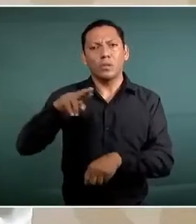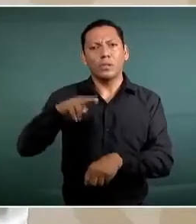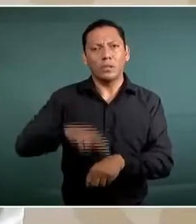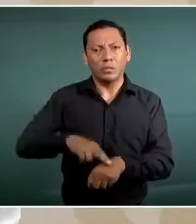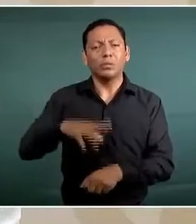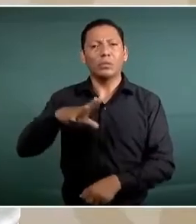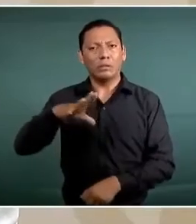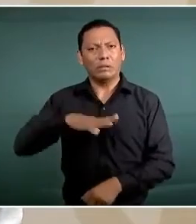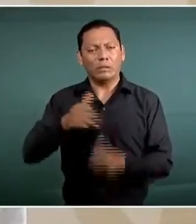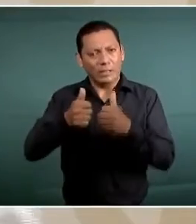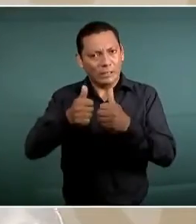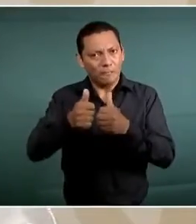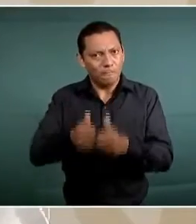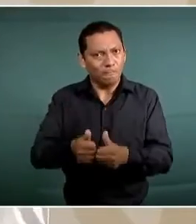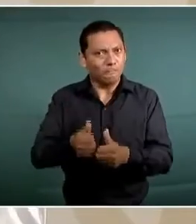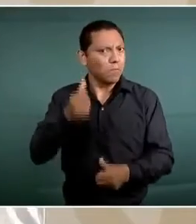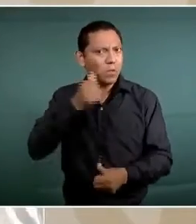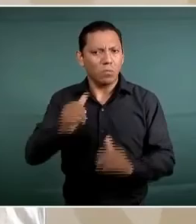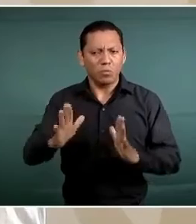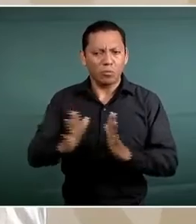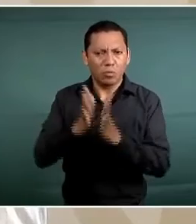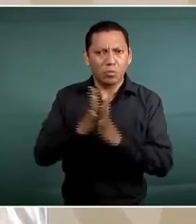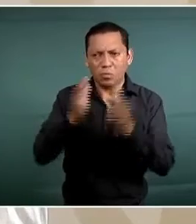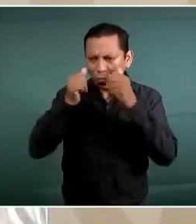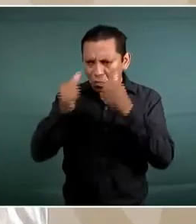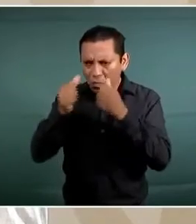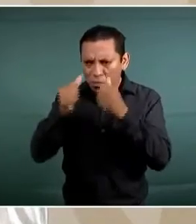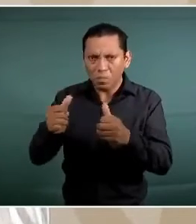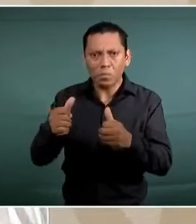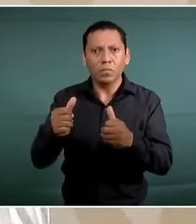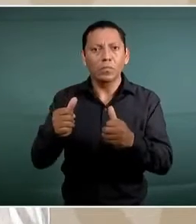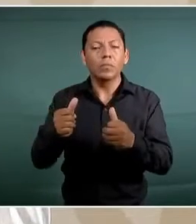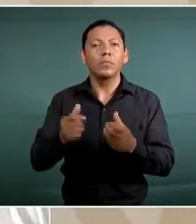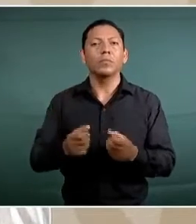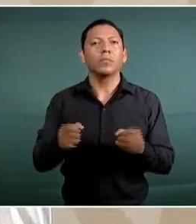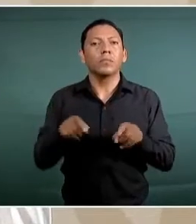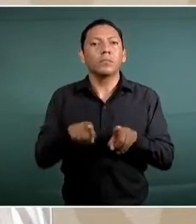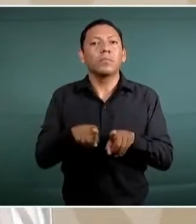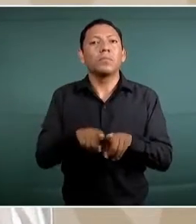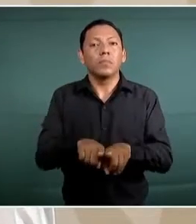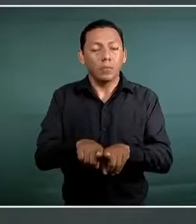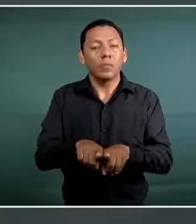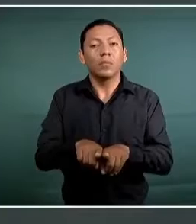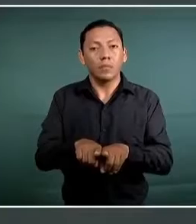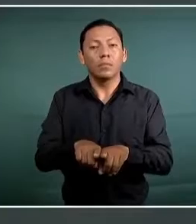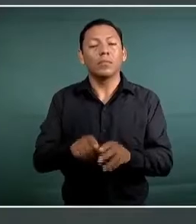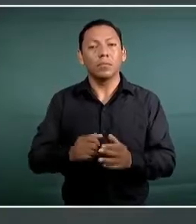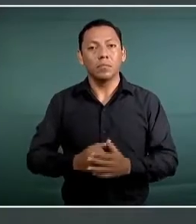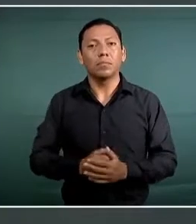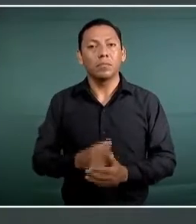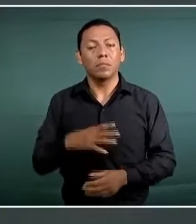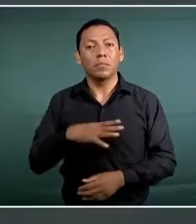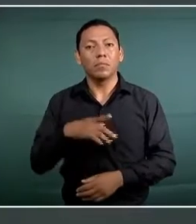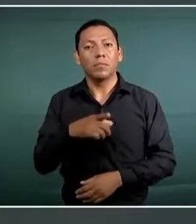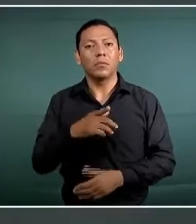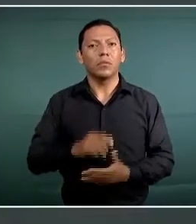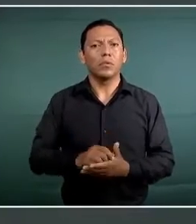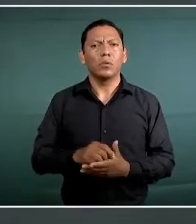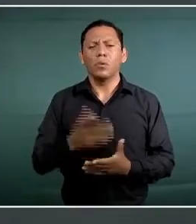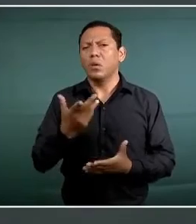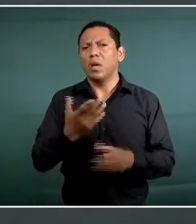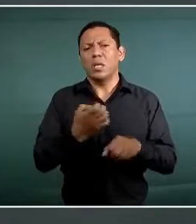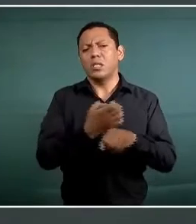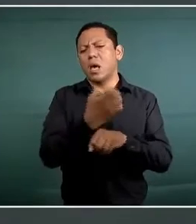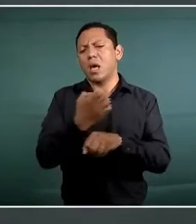está participando. Lo mismo en la mayoría